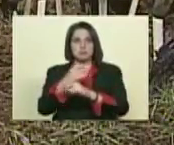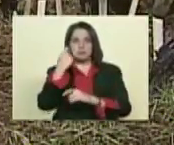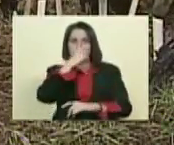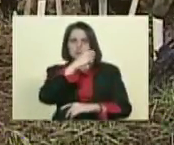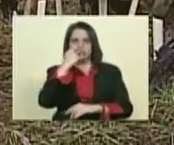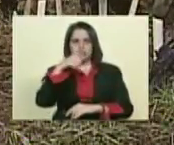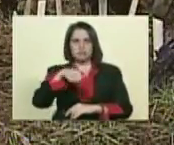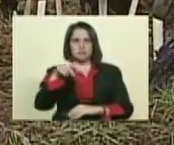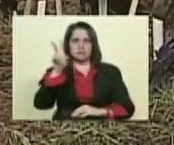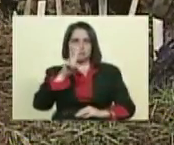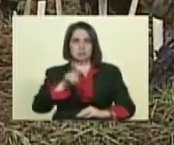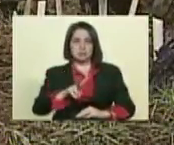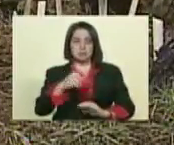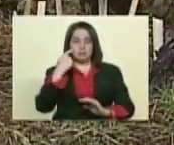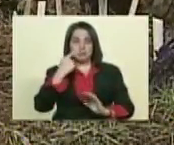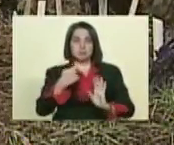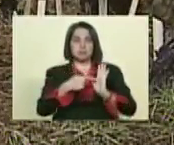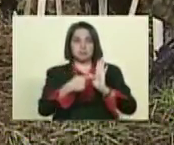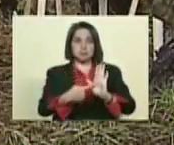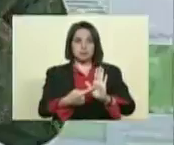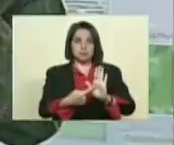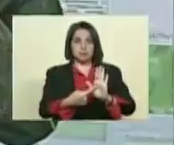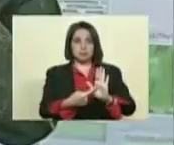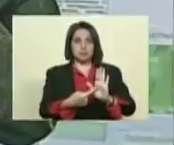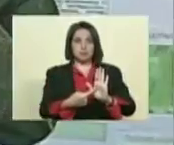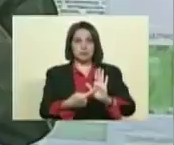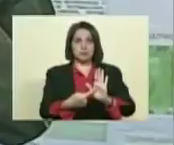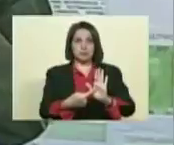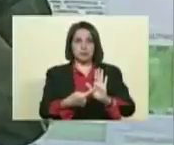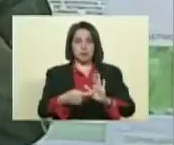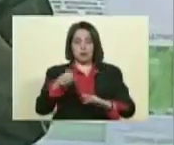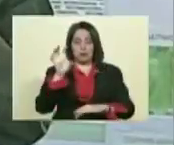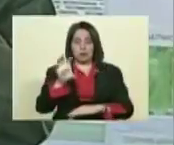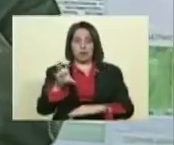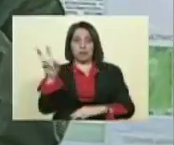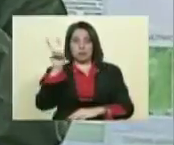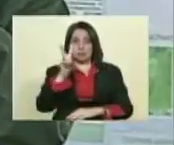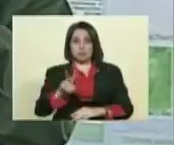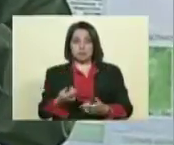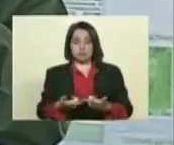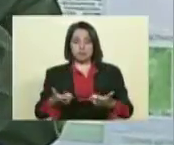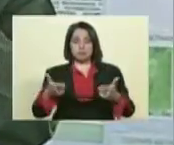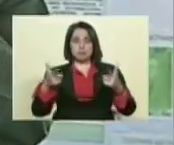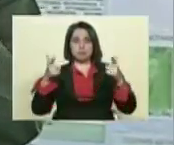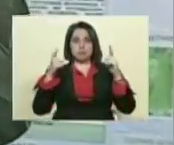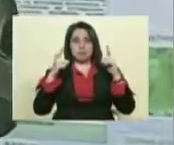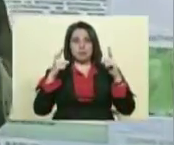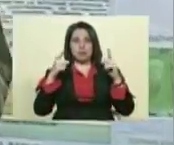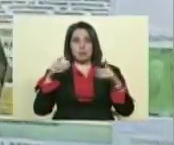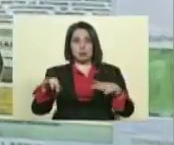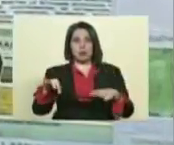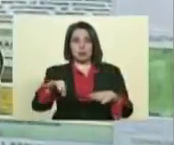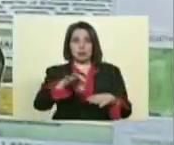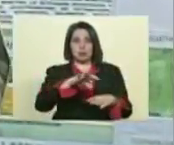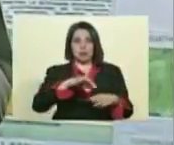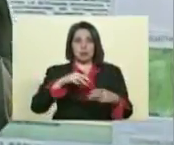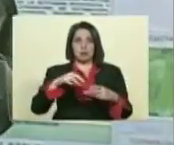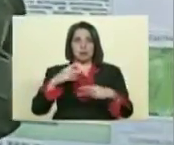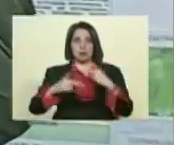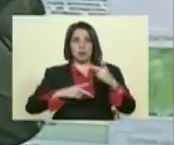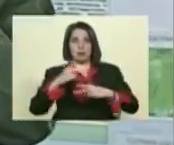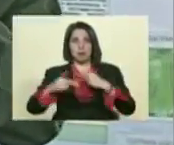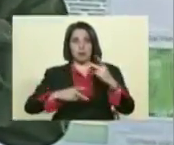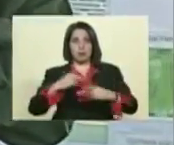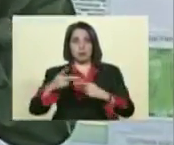operación se evidencia que Venezuela es un país libre de cultivo y de producción de